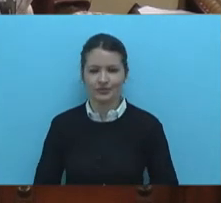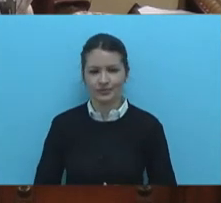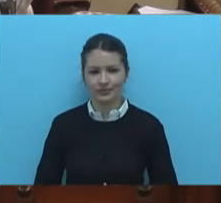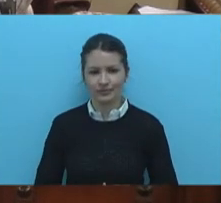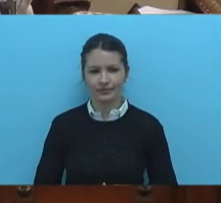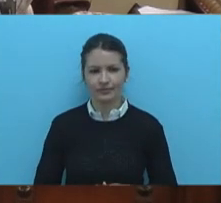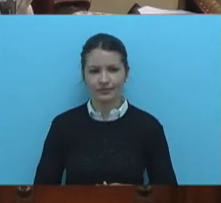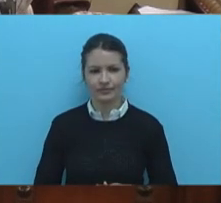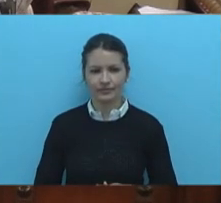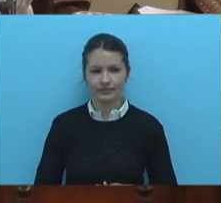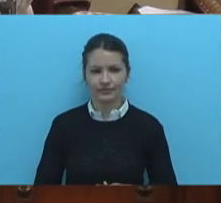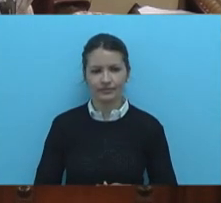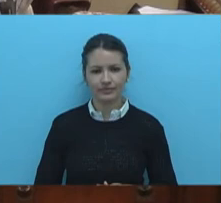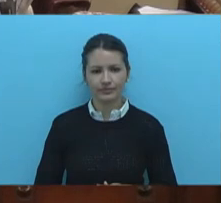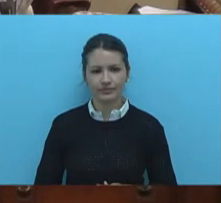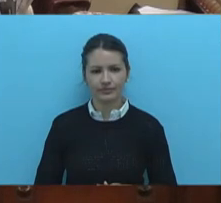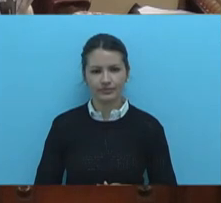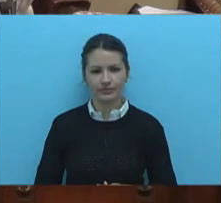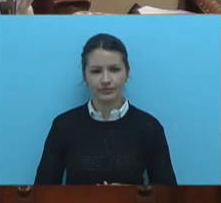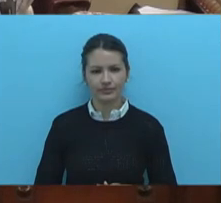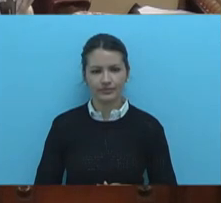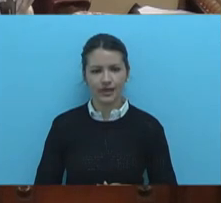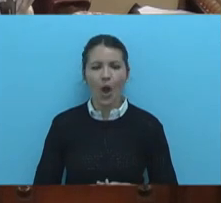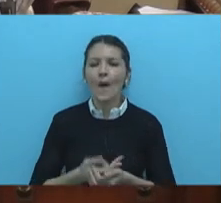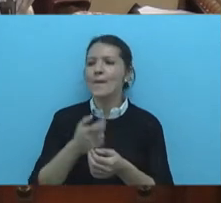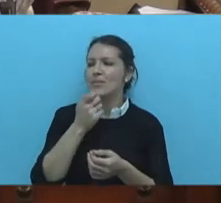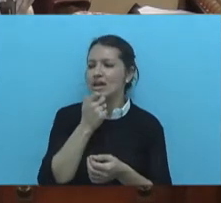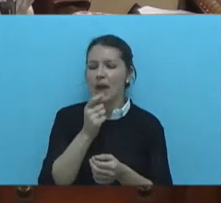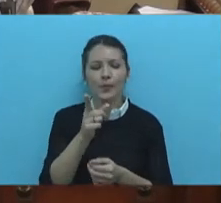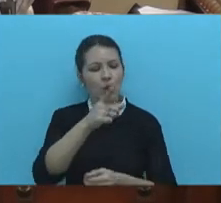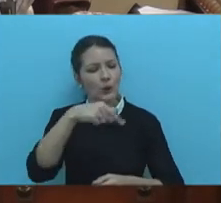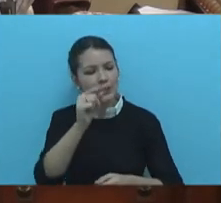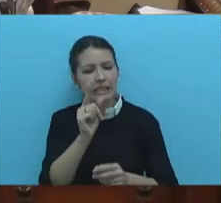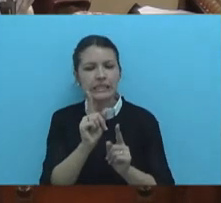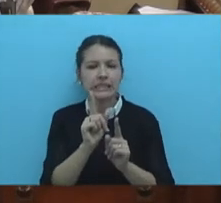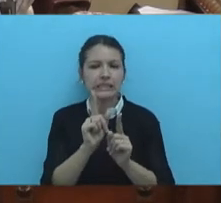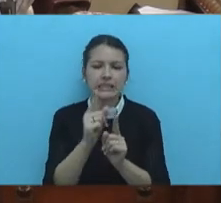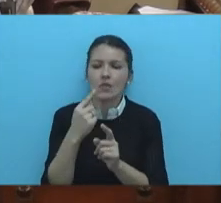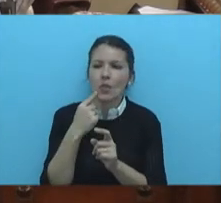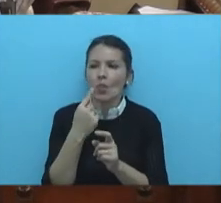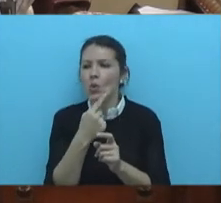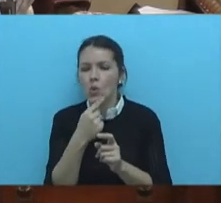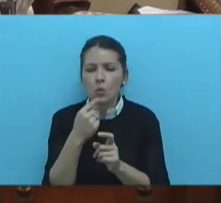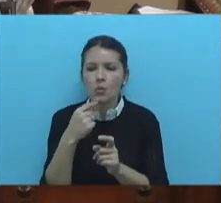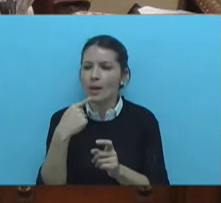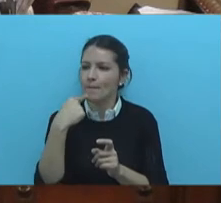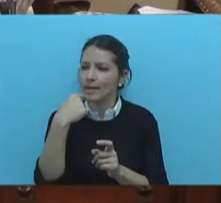legislativo, porque quizás estas dudas que ustedes están teniendo se hacen en ese ámbito